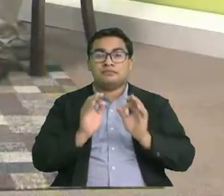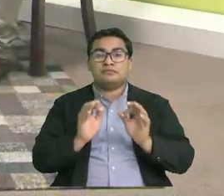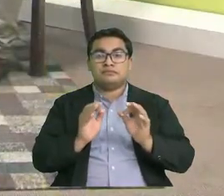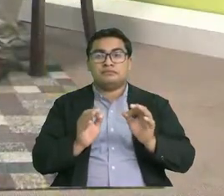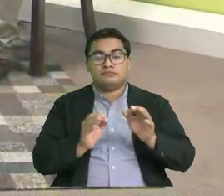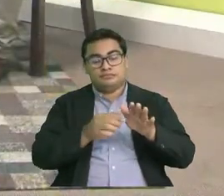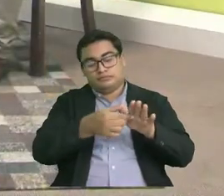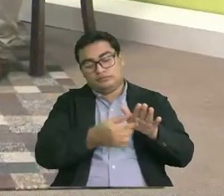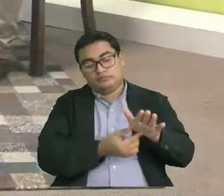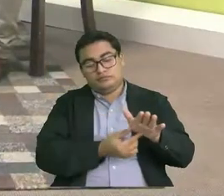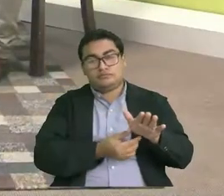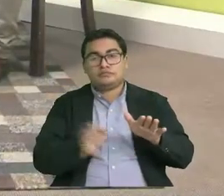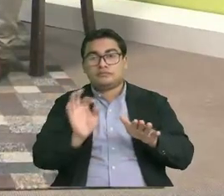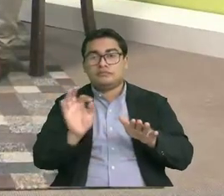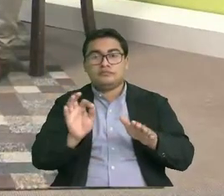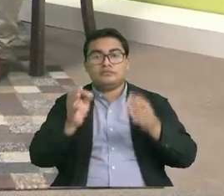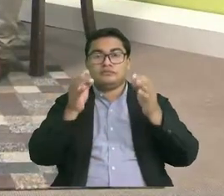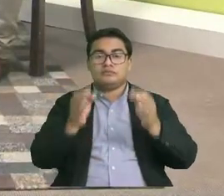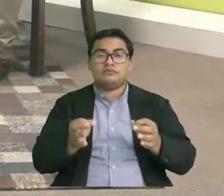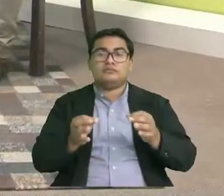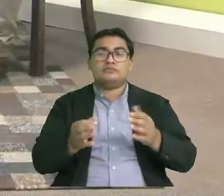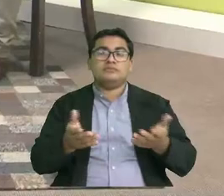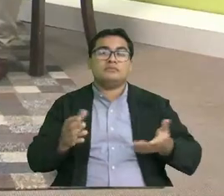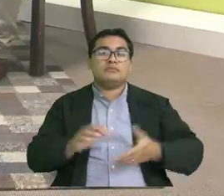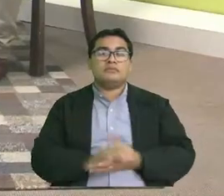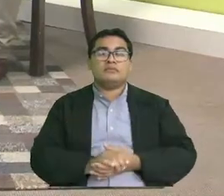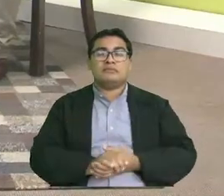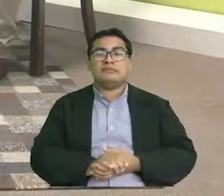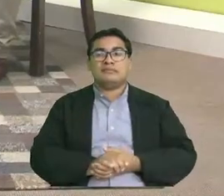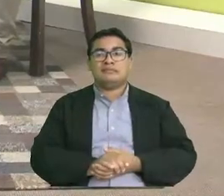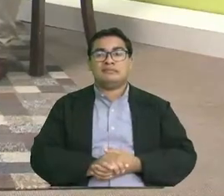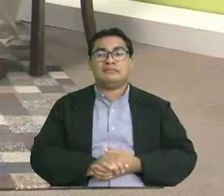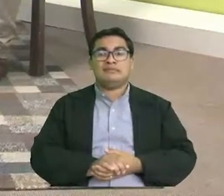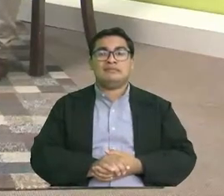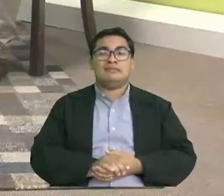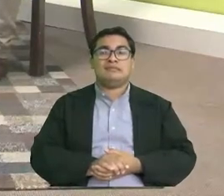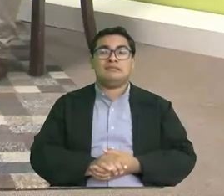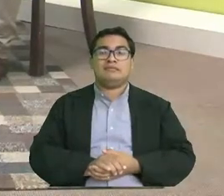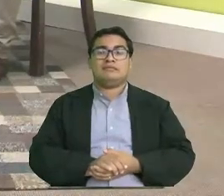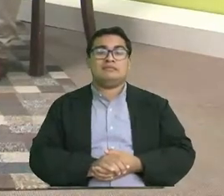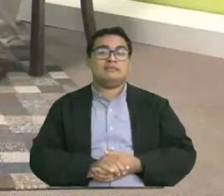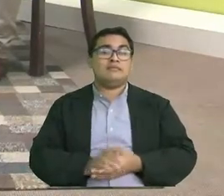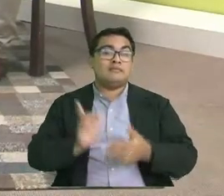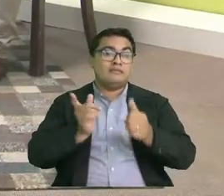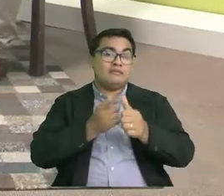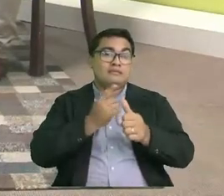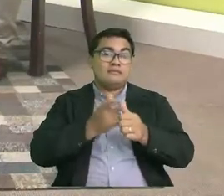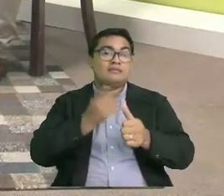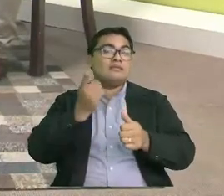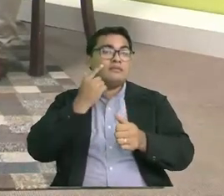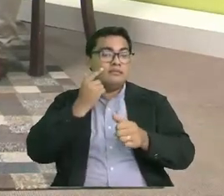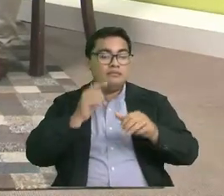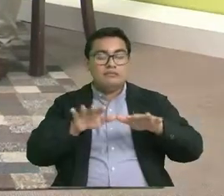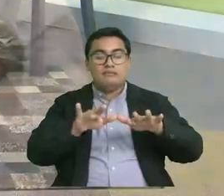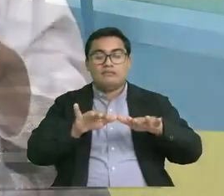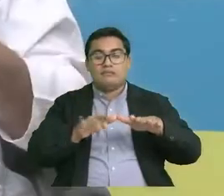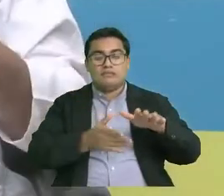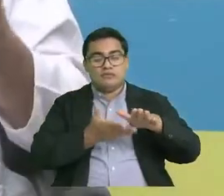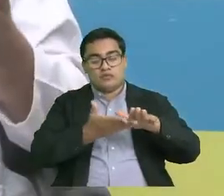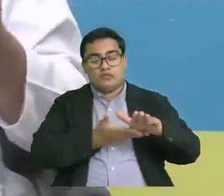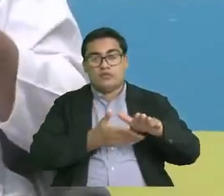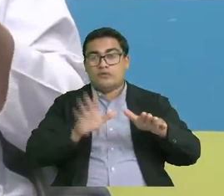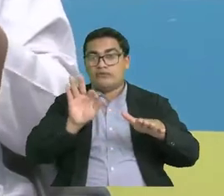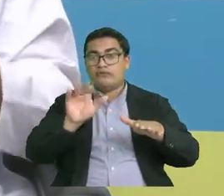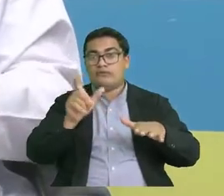arco o la forma plana del pie del niño? Ok, entonces lo primero, como te decía, es ver si el pie plano es flexible o si es un pie plano